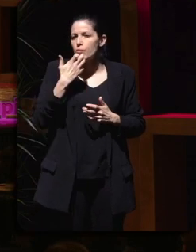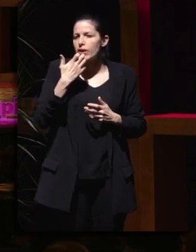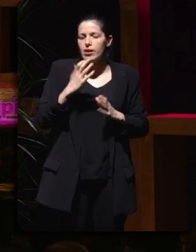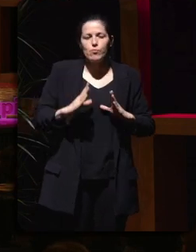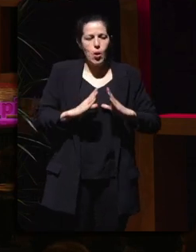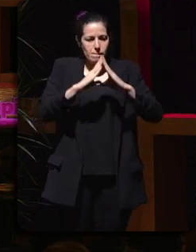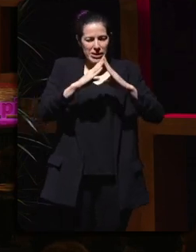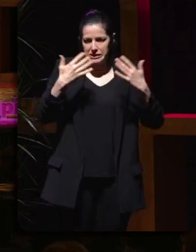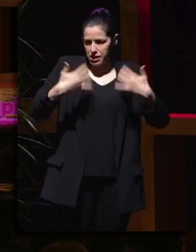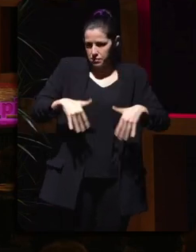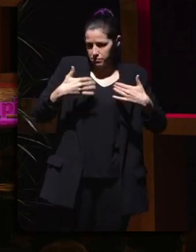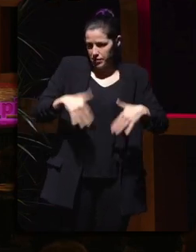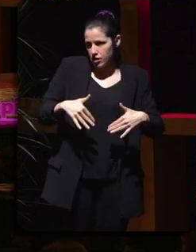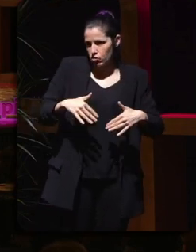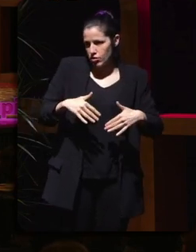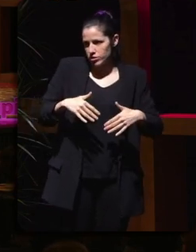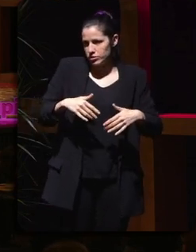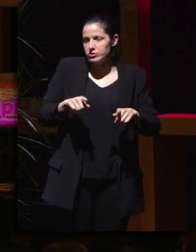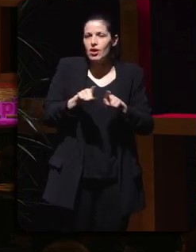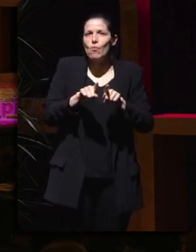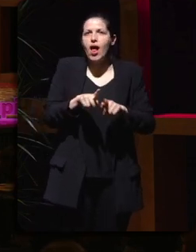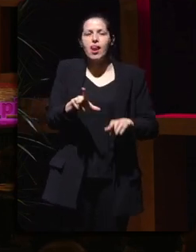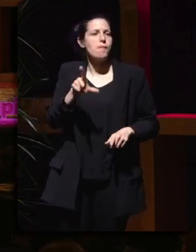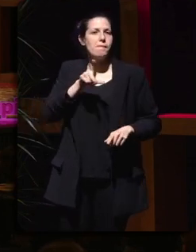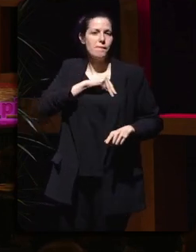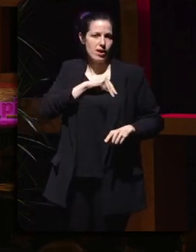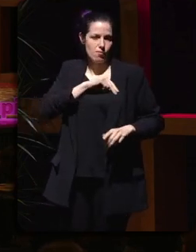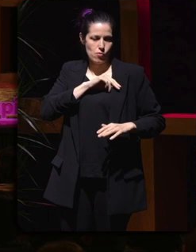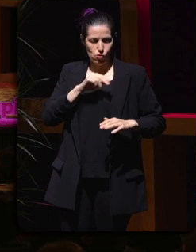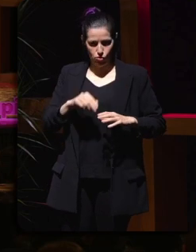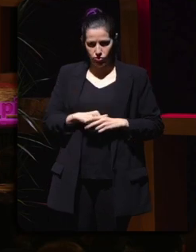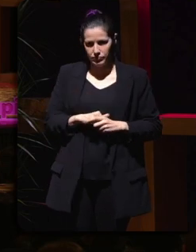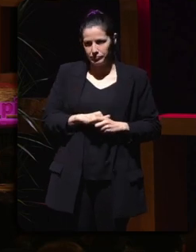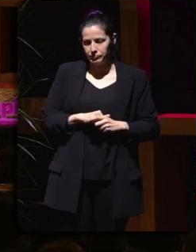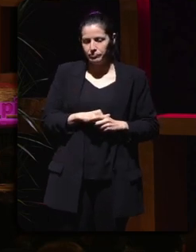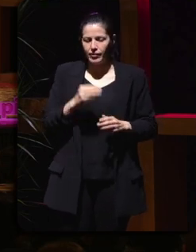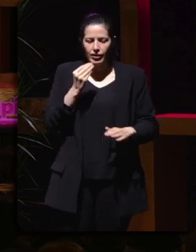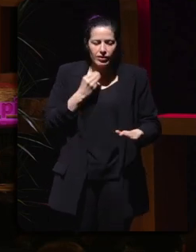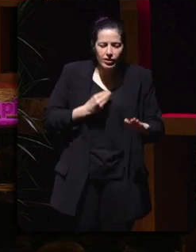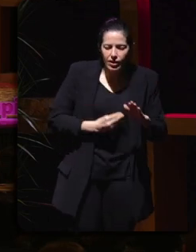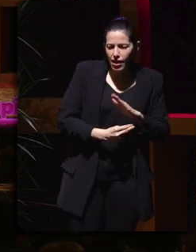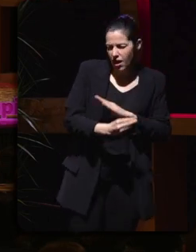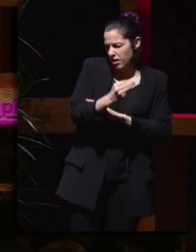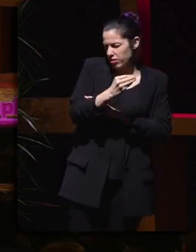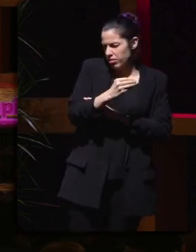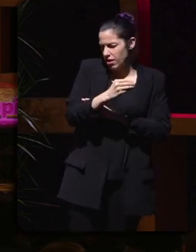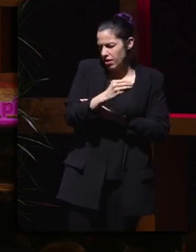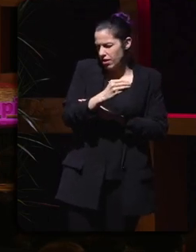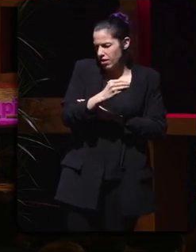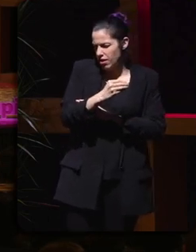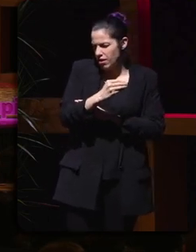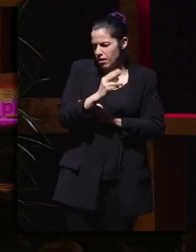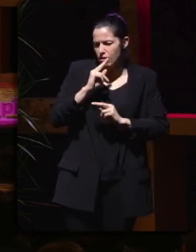que era como el premio supremo es que a todo eso lo de nacer que no te asiente